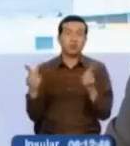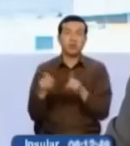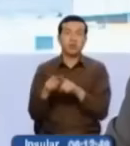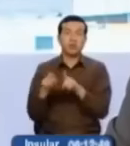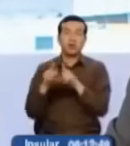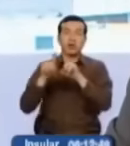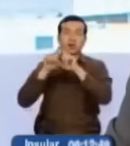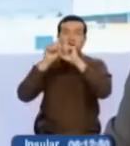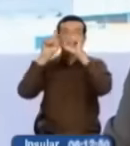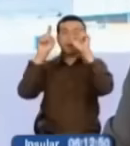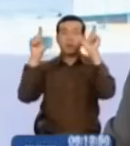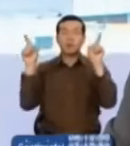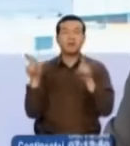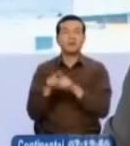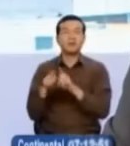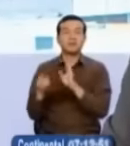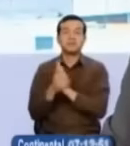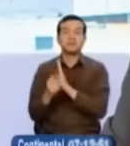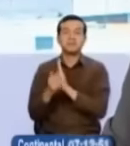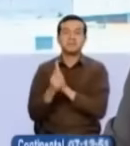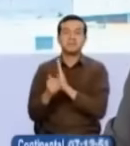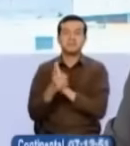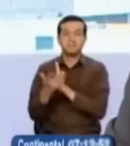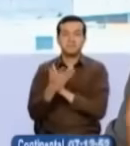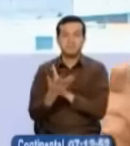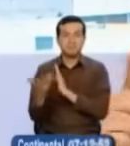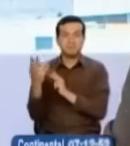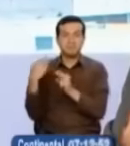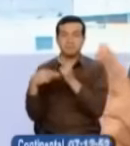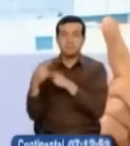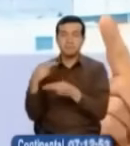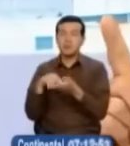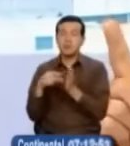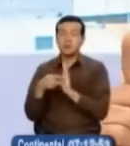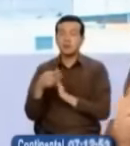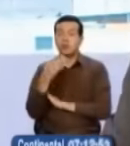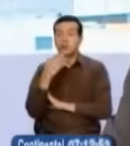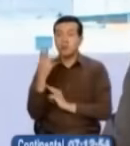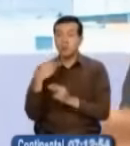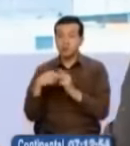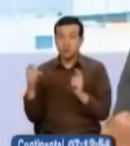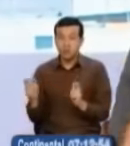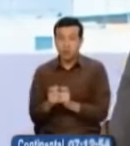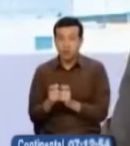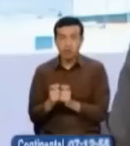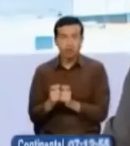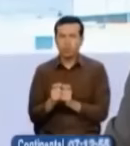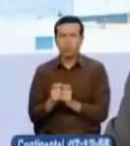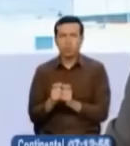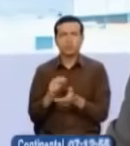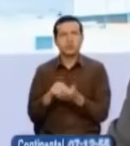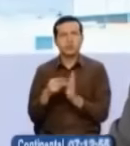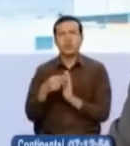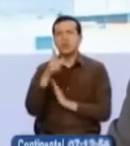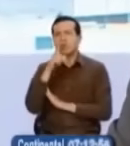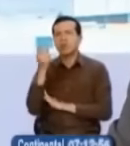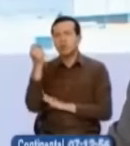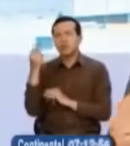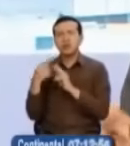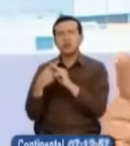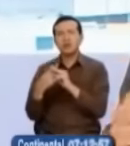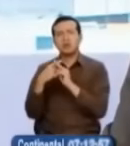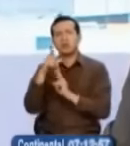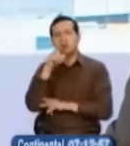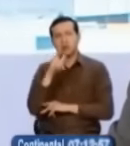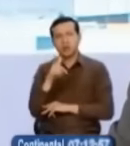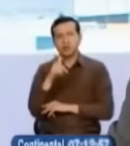empresa de capital. Un emprendimiento popular y solidario no es sinónimo de microempresa. ¿Quién está financiando estas iniciativas? Es